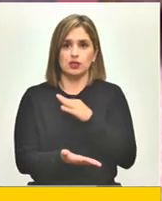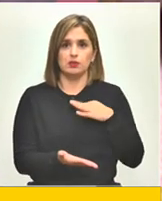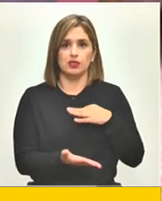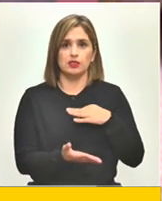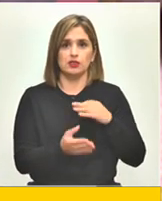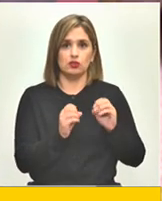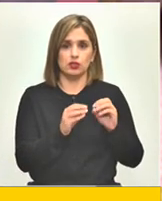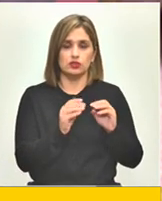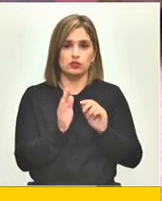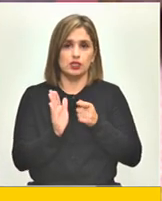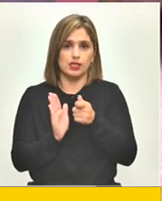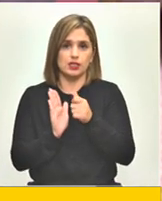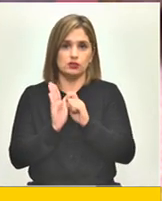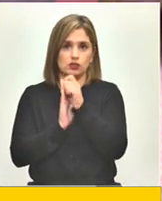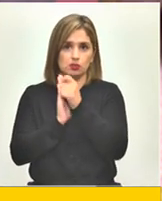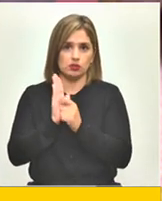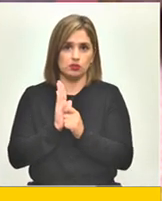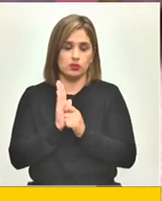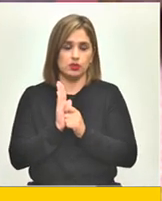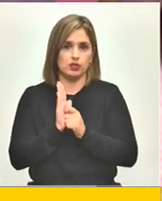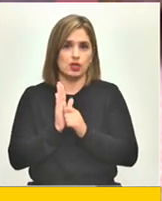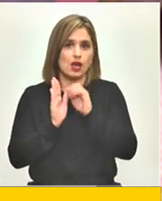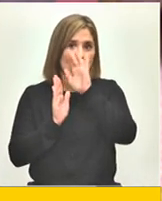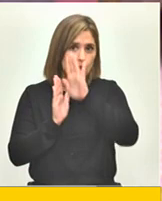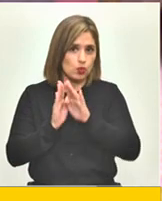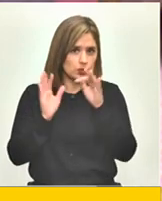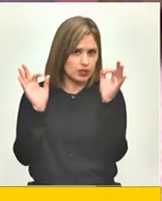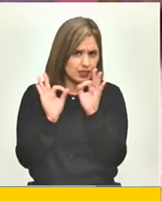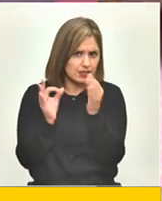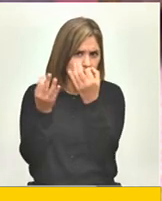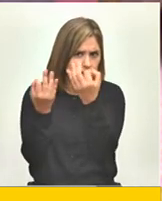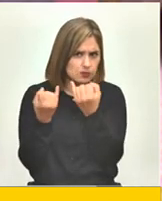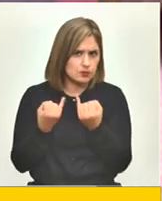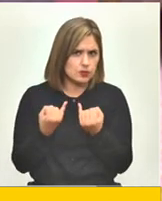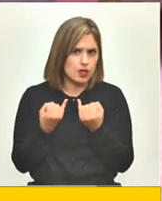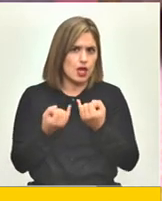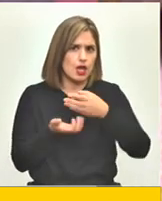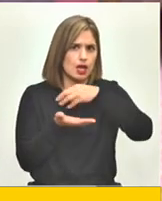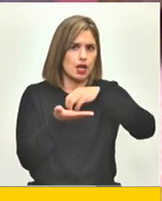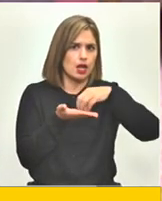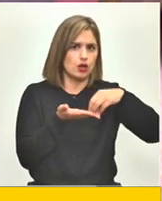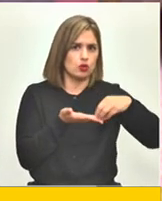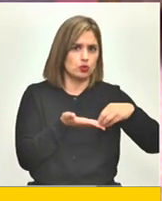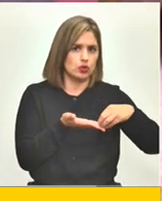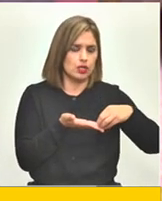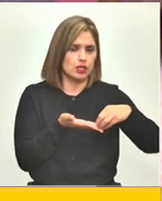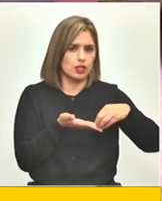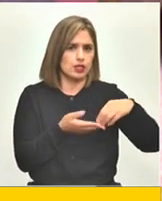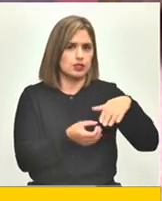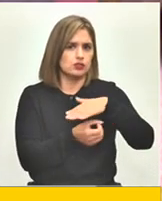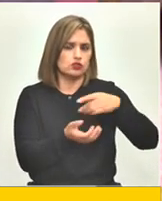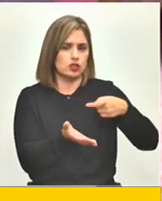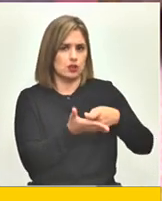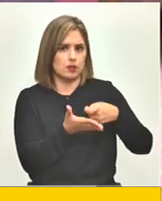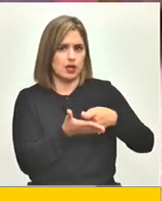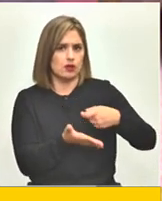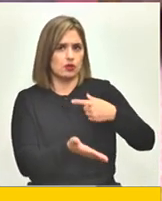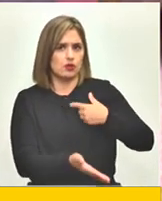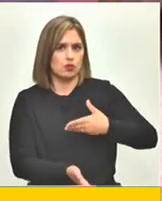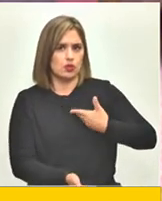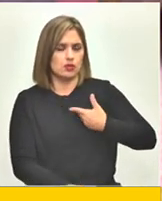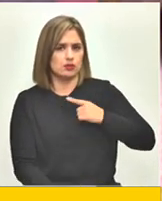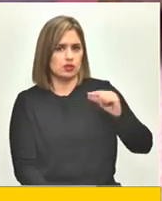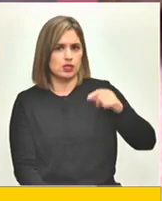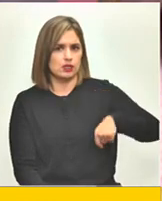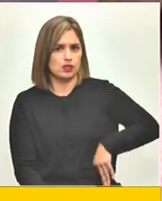de presupuesto entregue un detalle pormenorizado por cada una de las comunas respecto del estado de pago del incentivo al retiro para